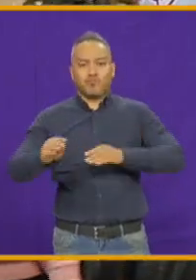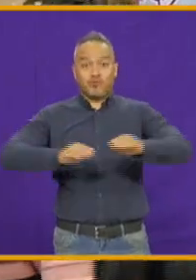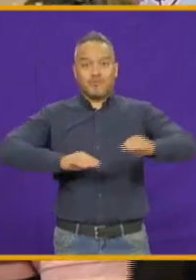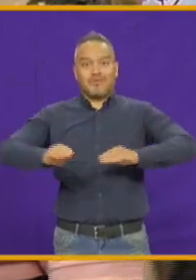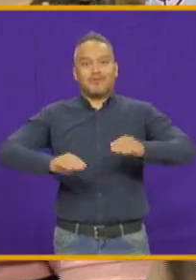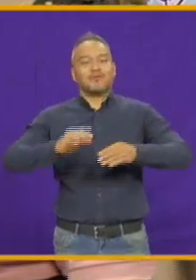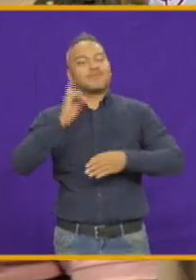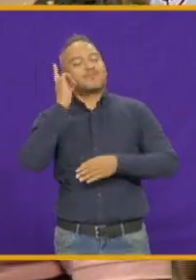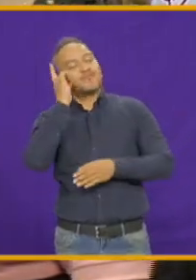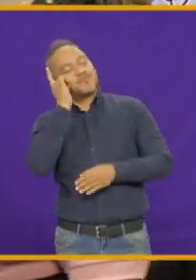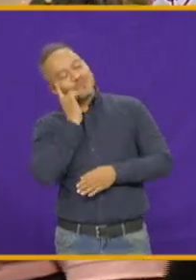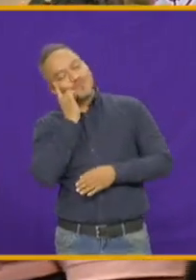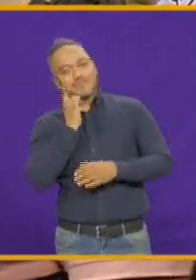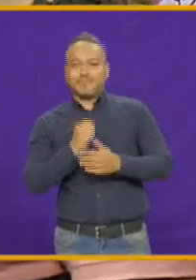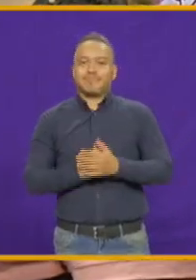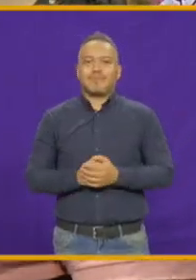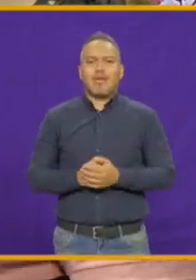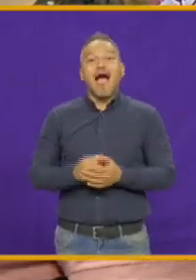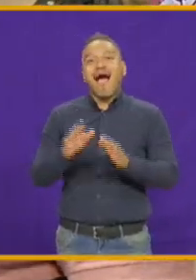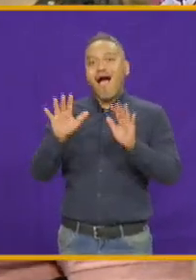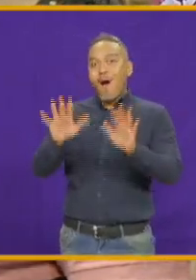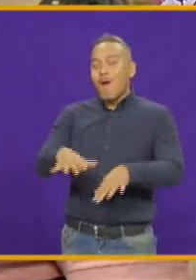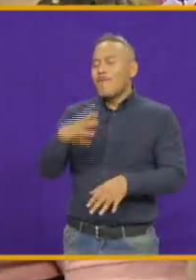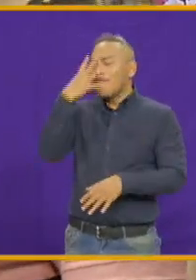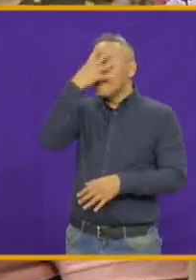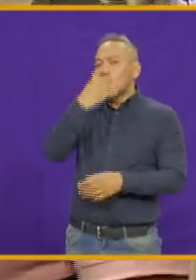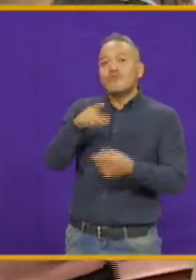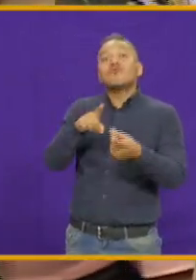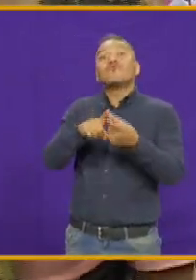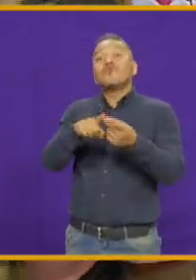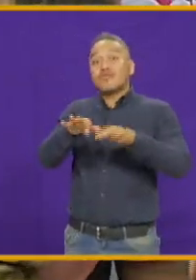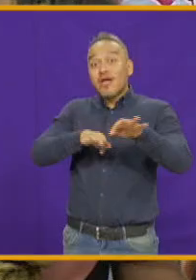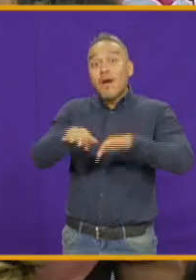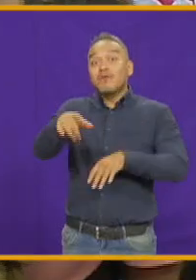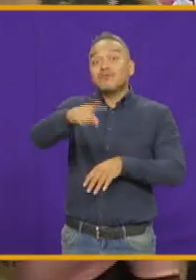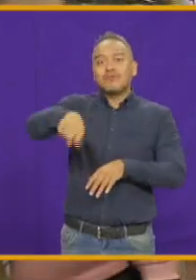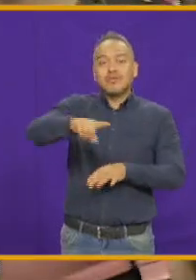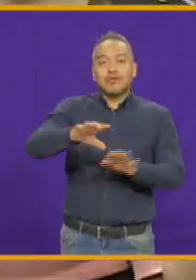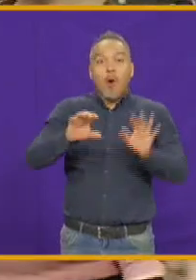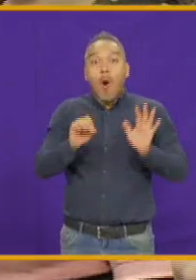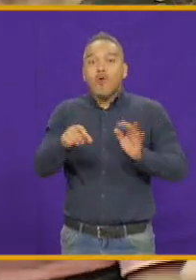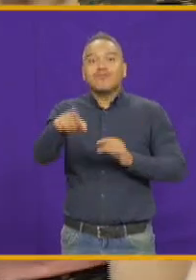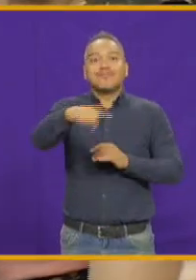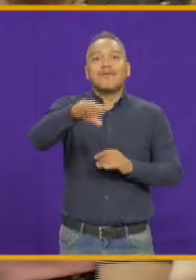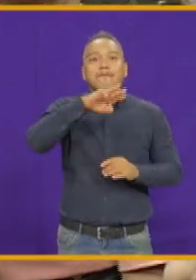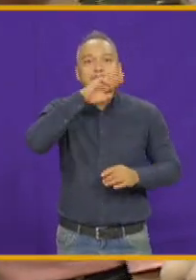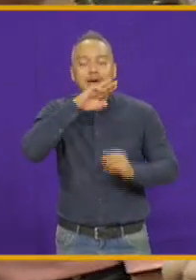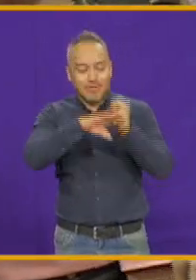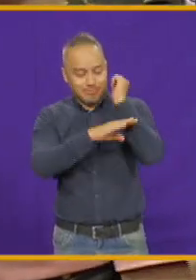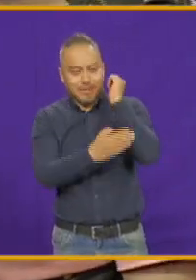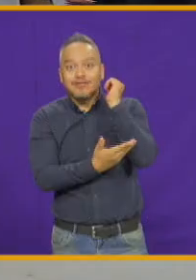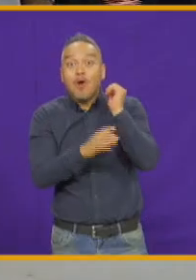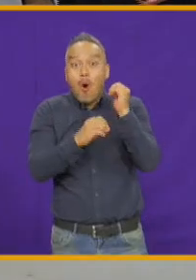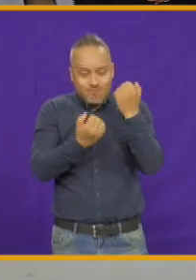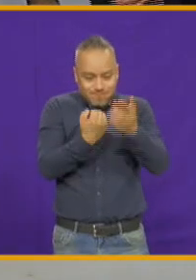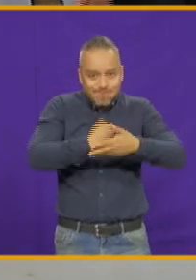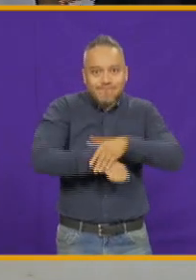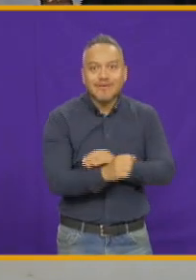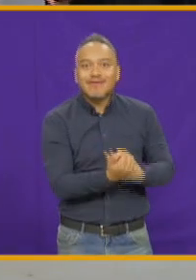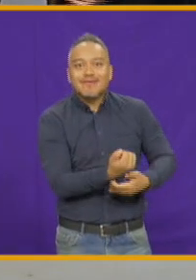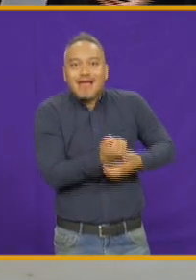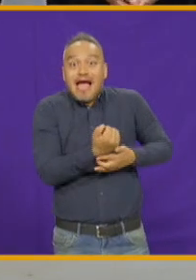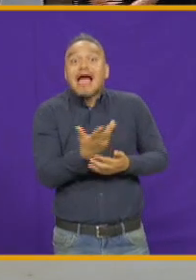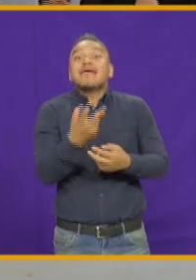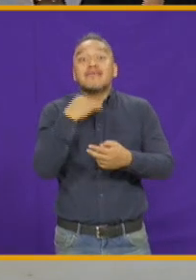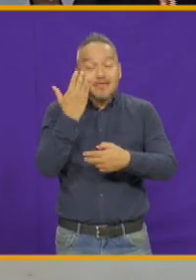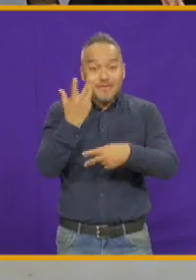bueno dónde están ustedes este trabajando si hay más mujeres que quieren entrar a la tribu cómo lo pueden hacer Okay pues nos pueden